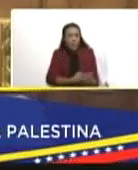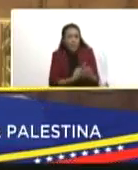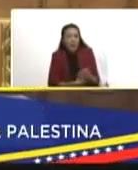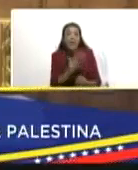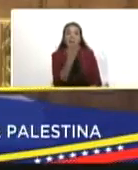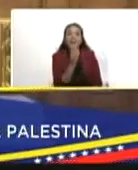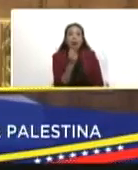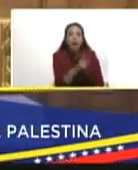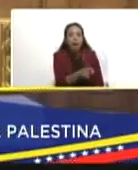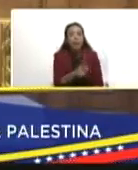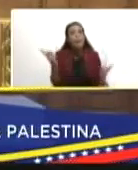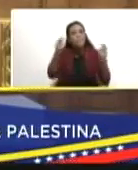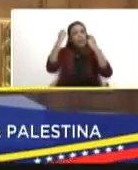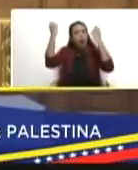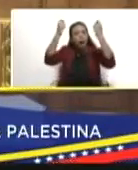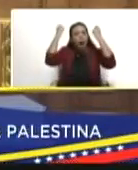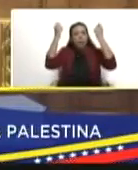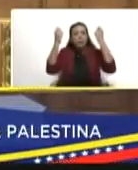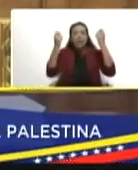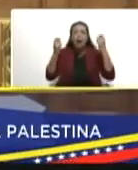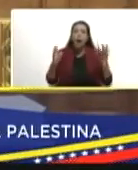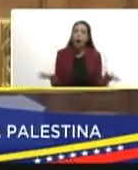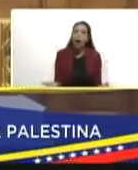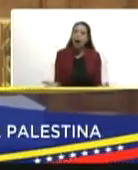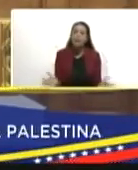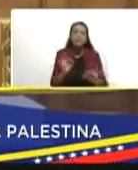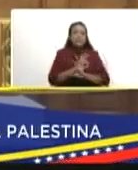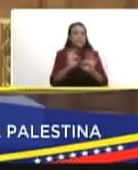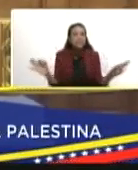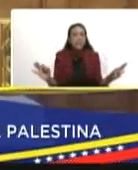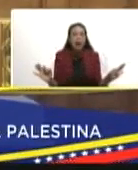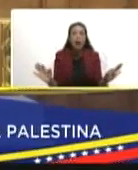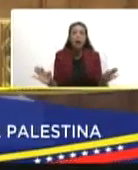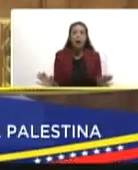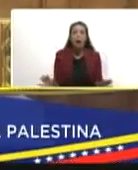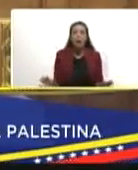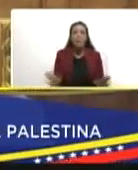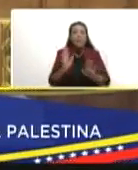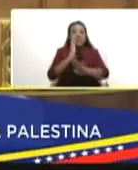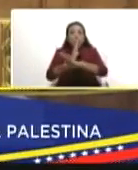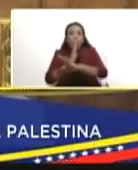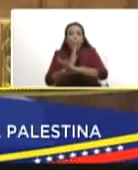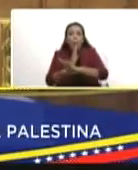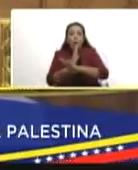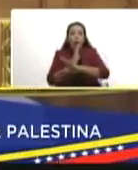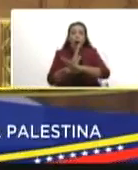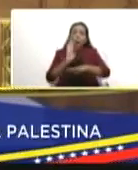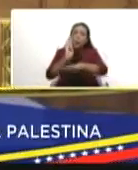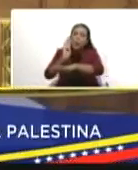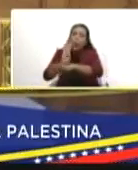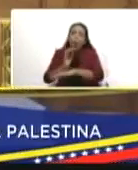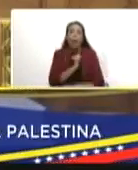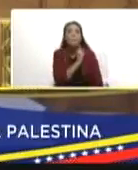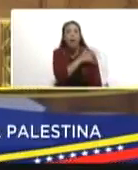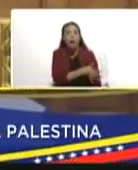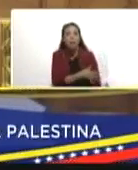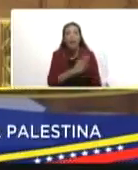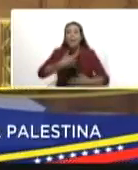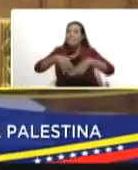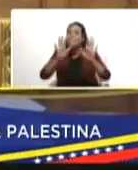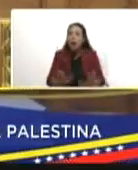Israel con pancarta bl l matter stop osw paren